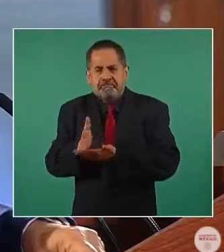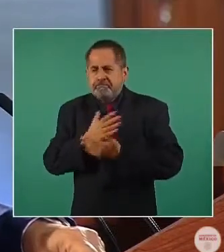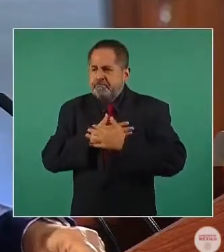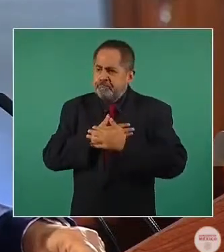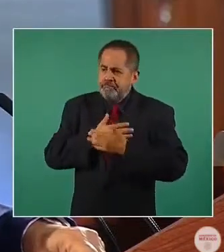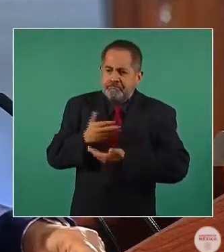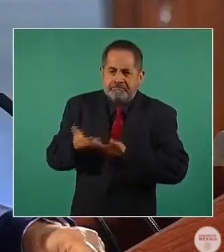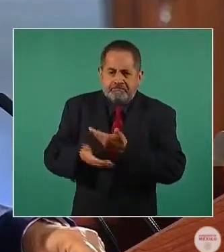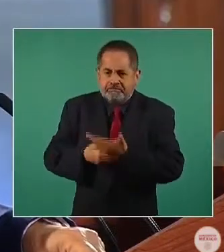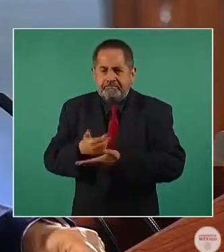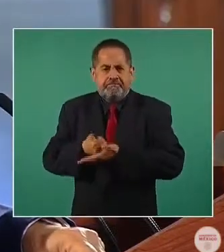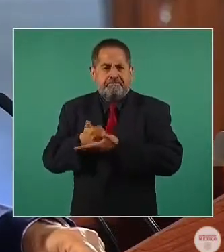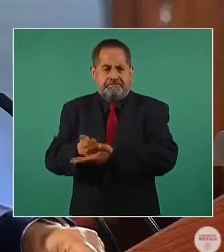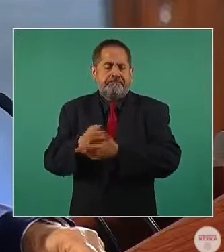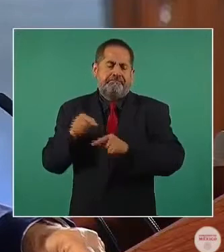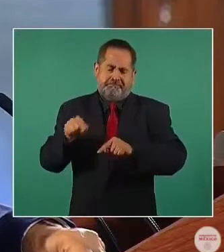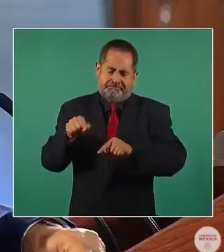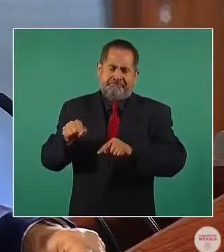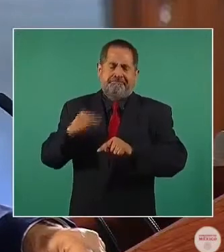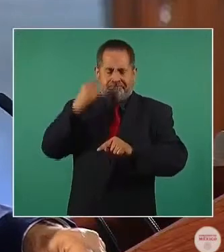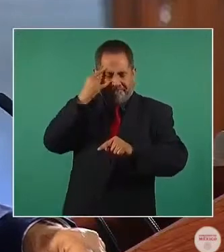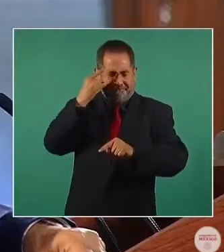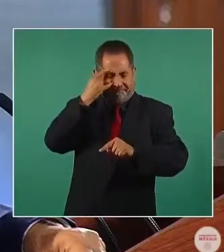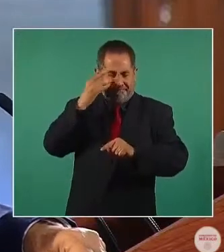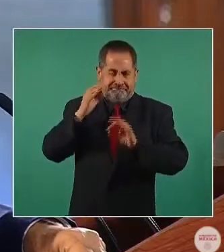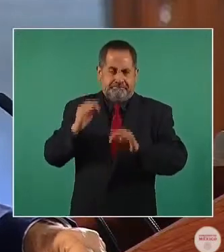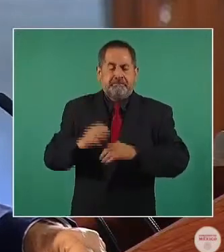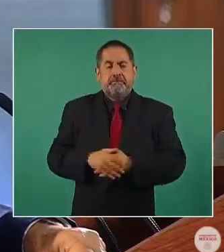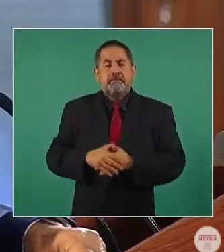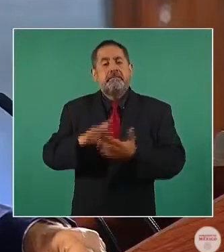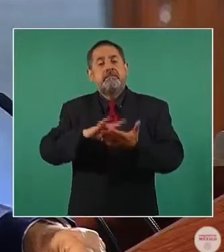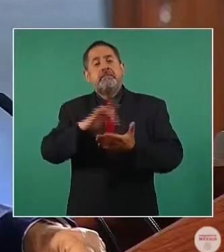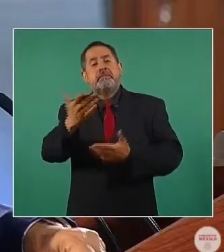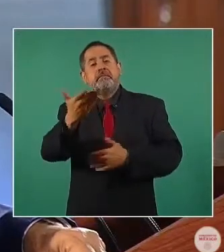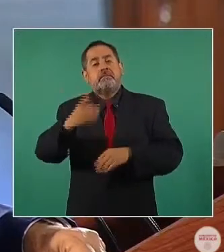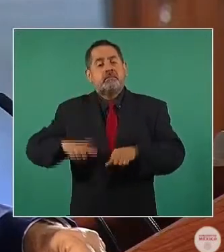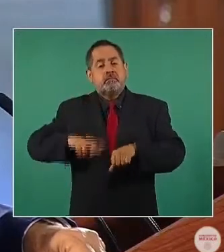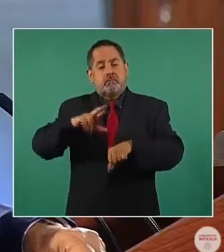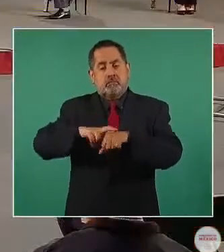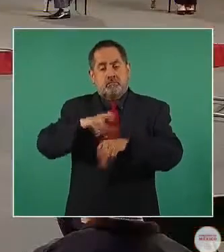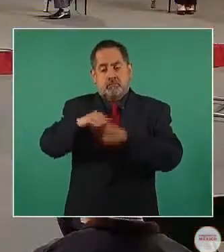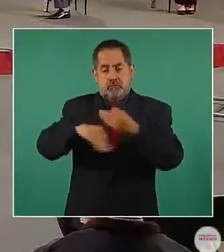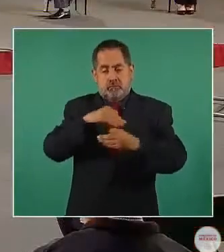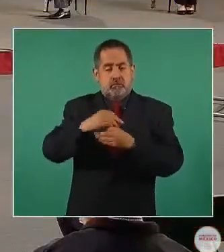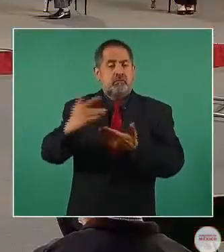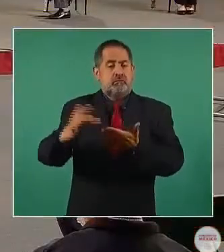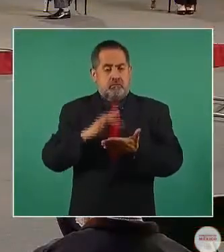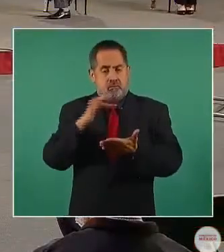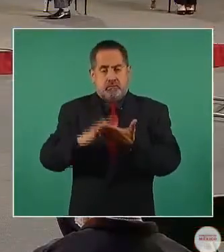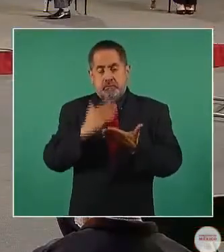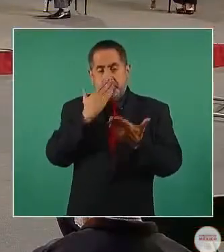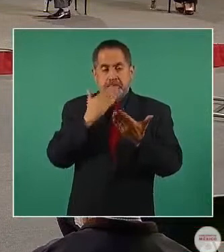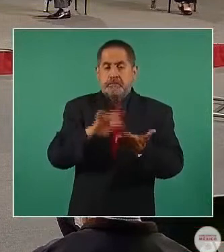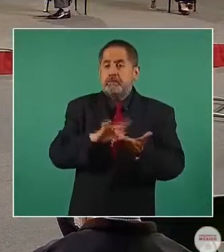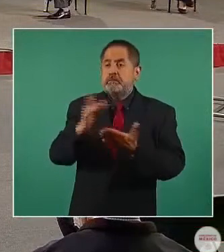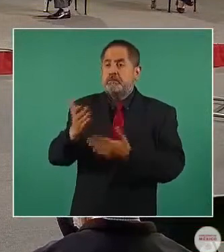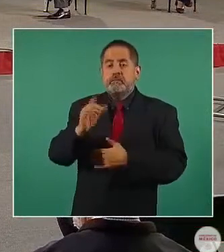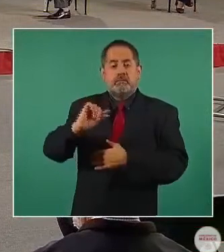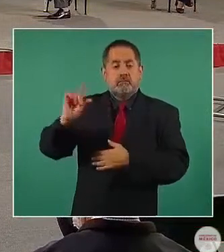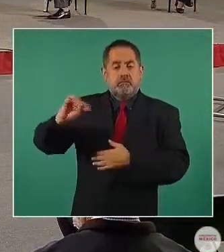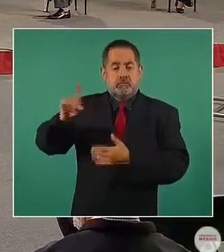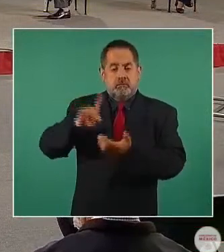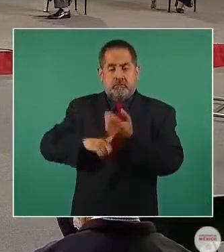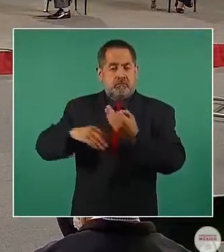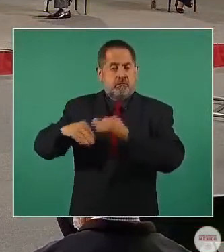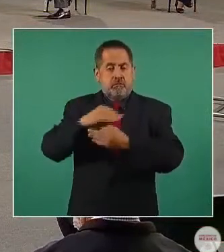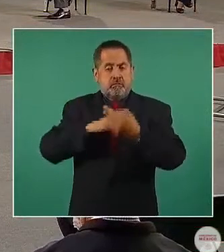de servicio. Y muchas gracias, gobernador, por todo el apoyo. También gracias a las